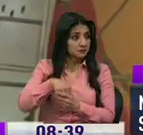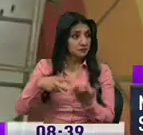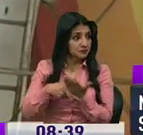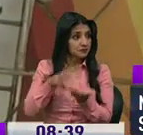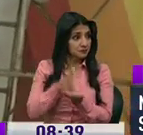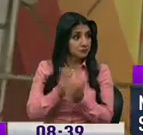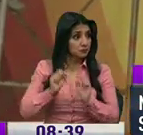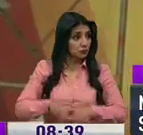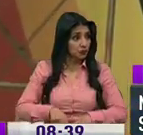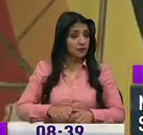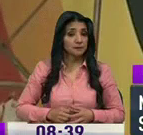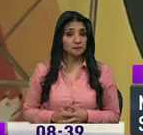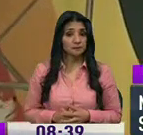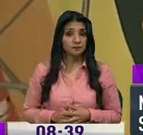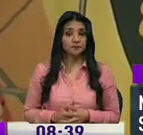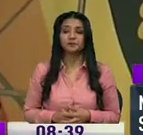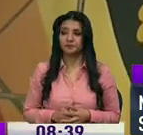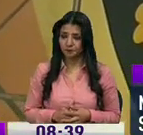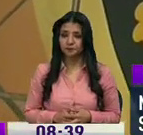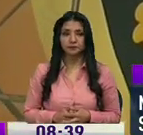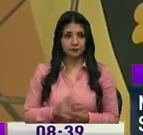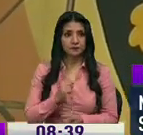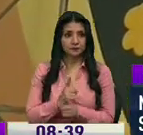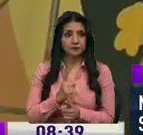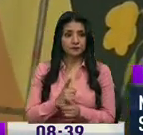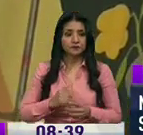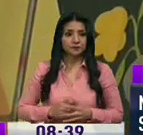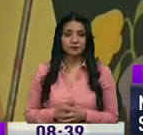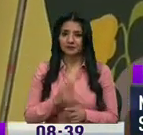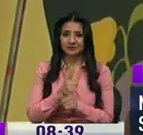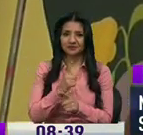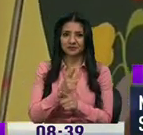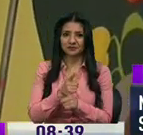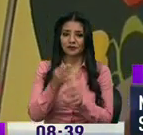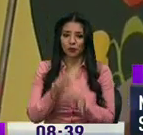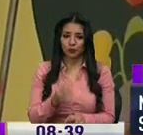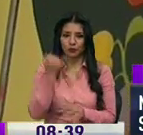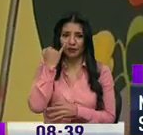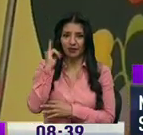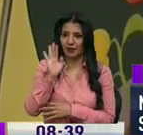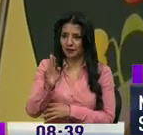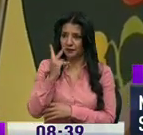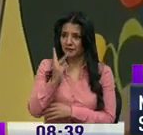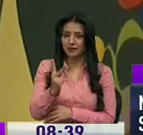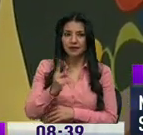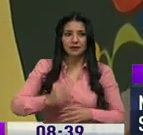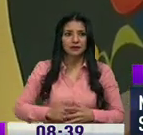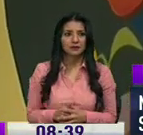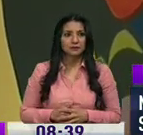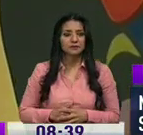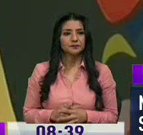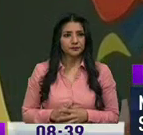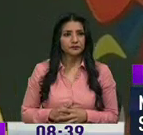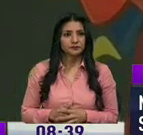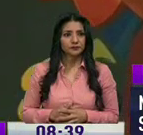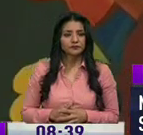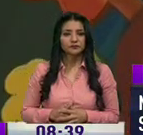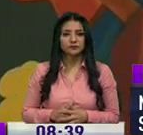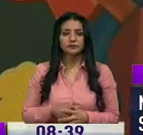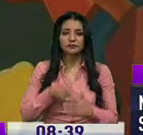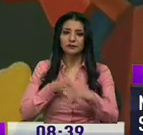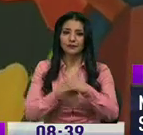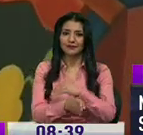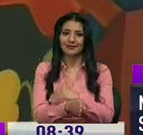terminal terrestre. Por supuesto, la idea es de que justamente, como usted podrá apreciar, estamos en los andenes de